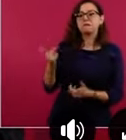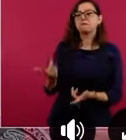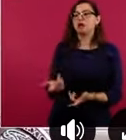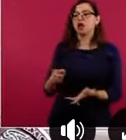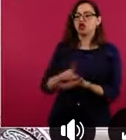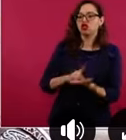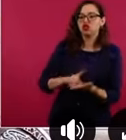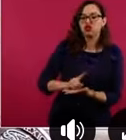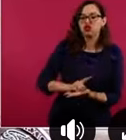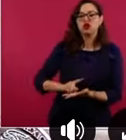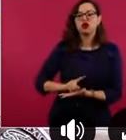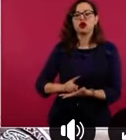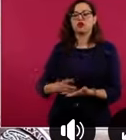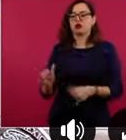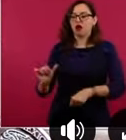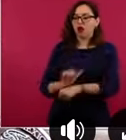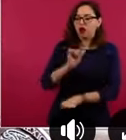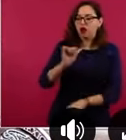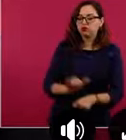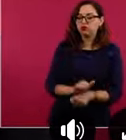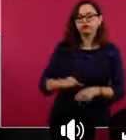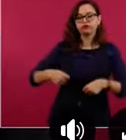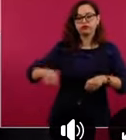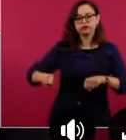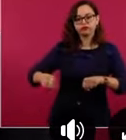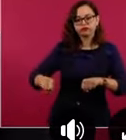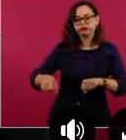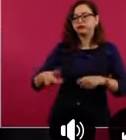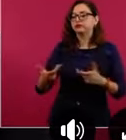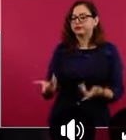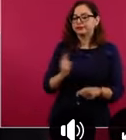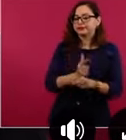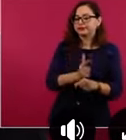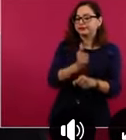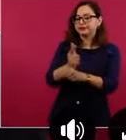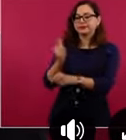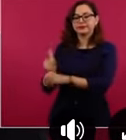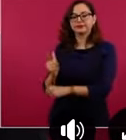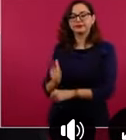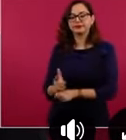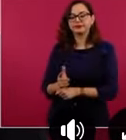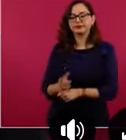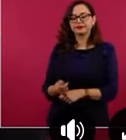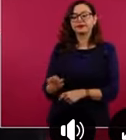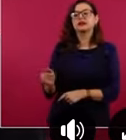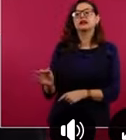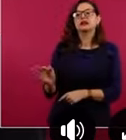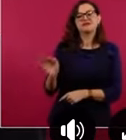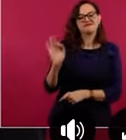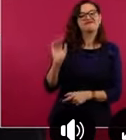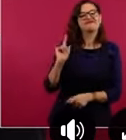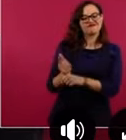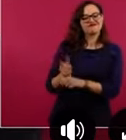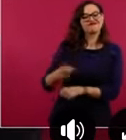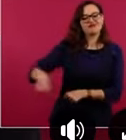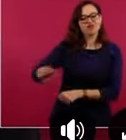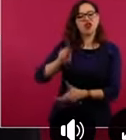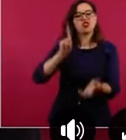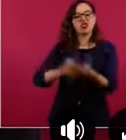y se está viendo por parte de la Fiscalía la posibilidad de que pertenezcan a este mismo grupo que